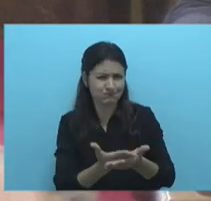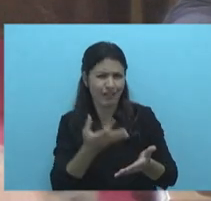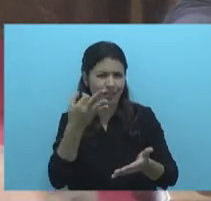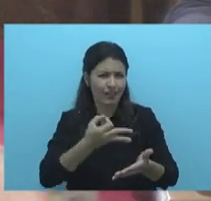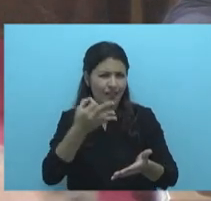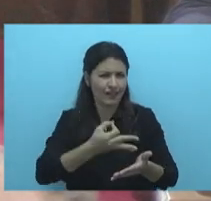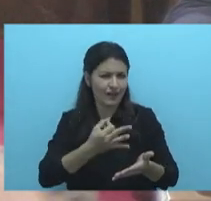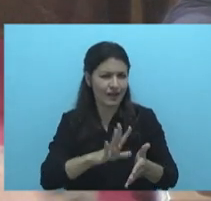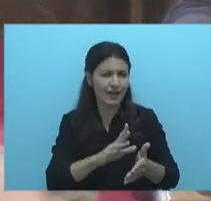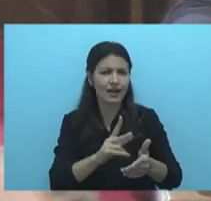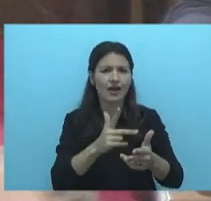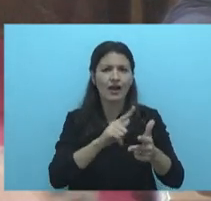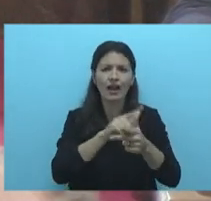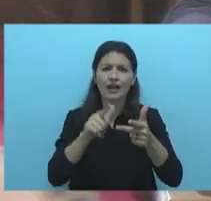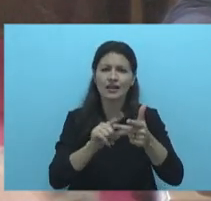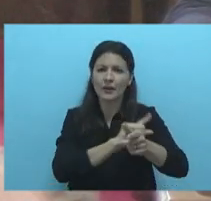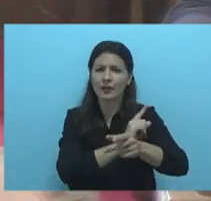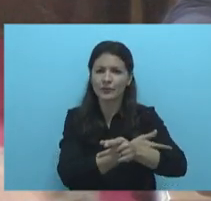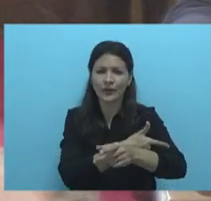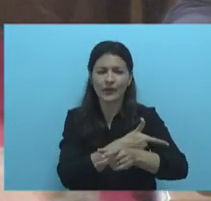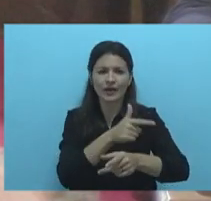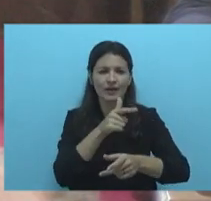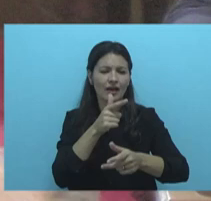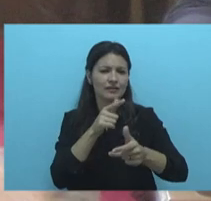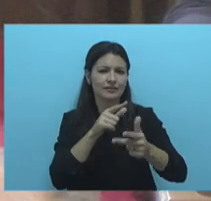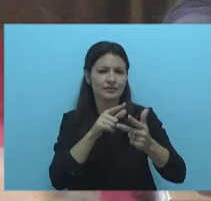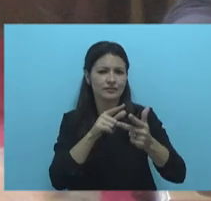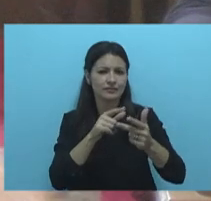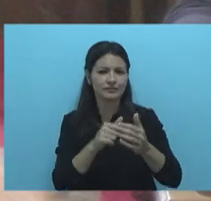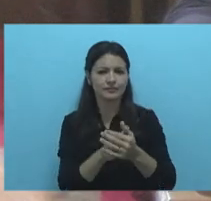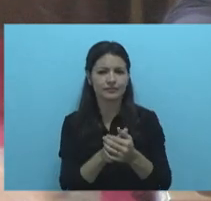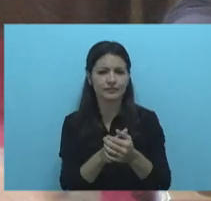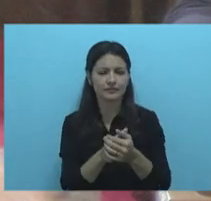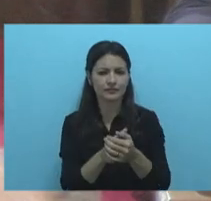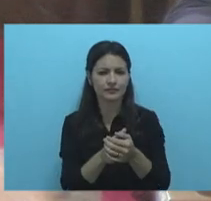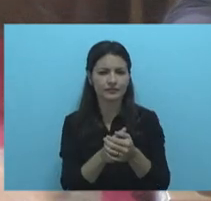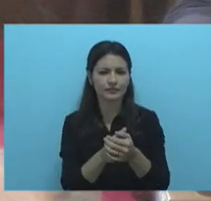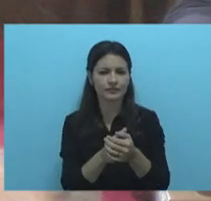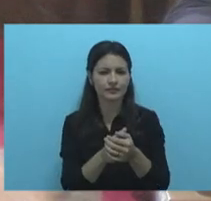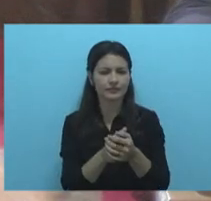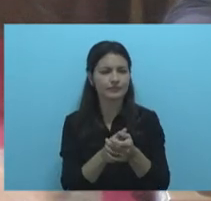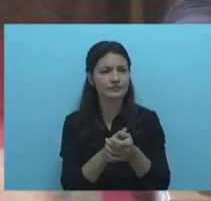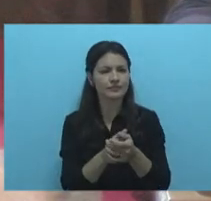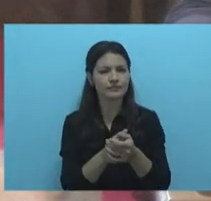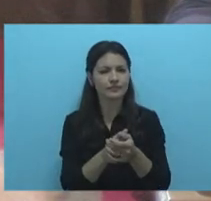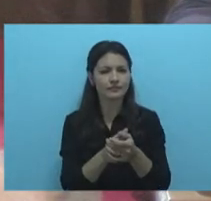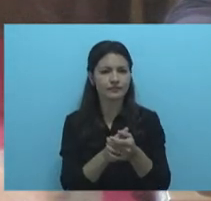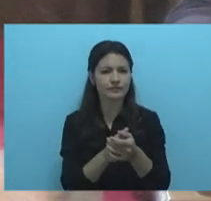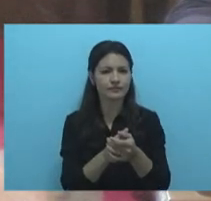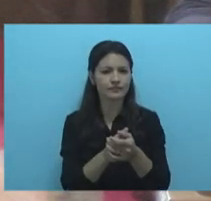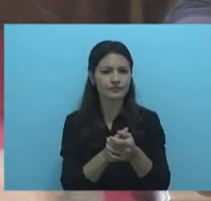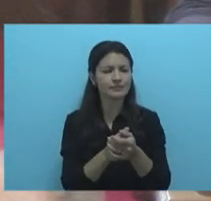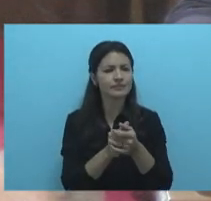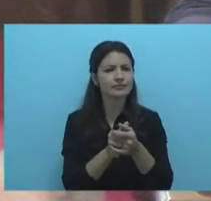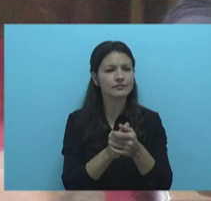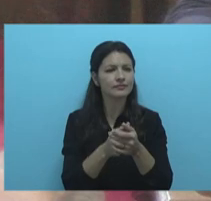de los tres poderes de la provincia, en la parte superior derecha, esté incluida la leyenda, haciendo